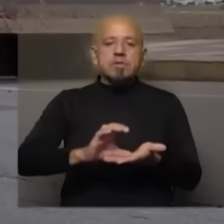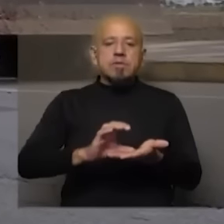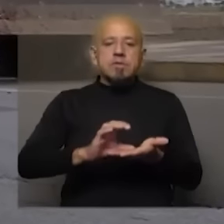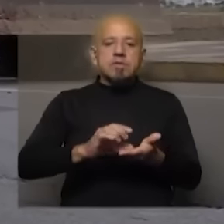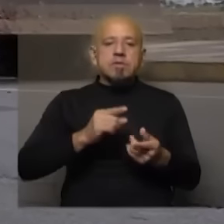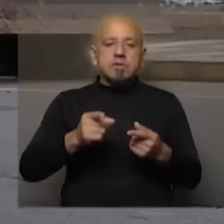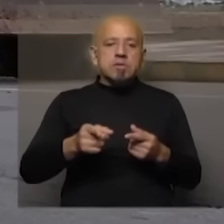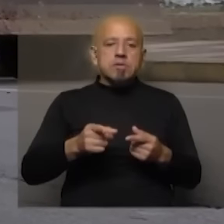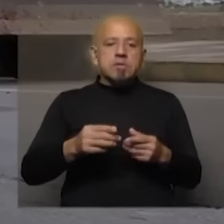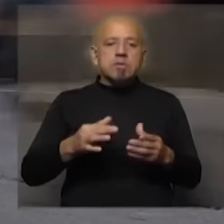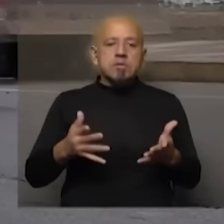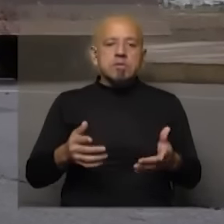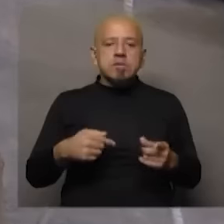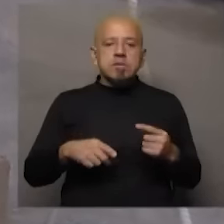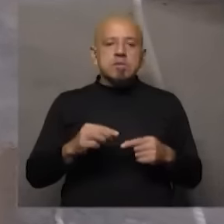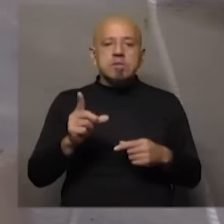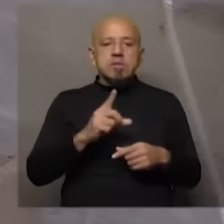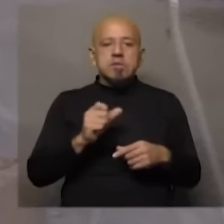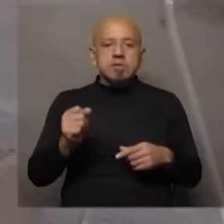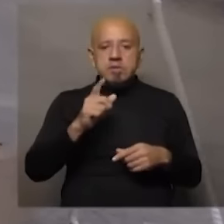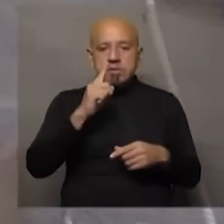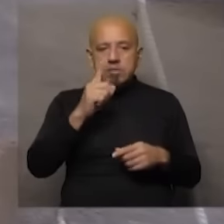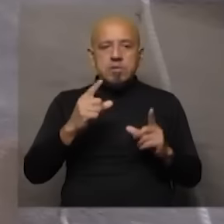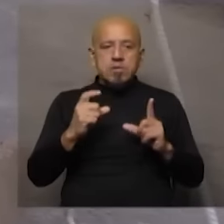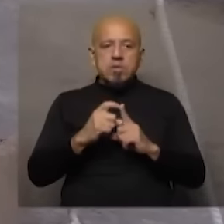el equipamiento será de $100,000.